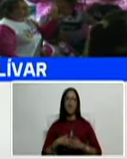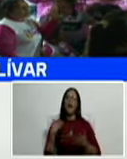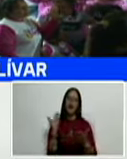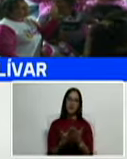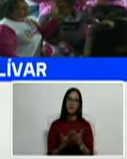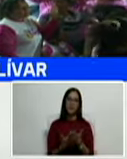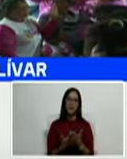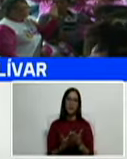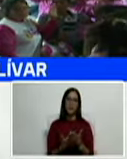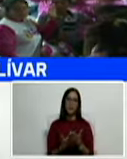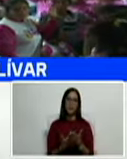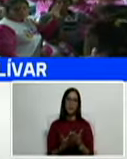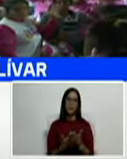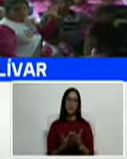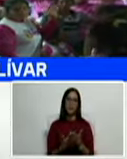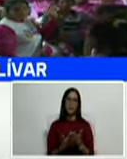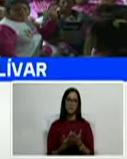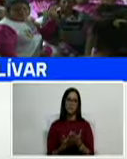hasta tanto